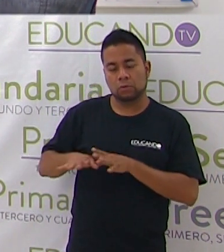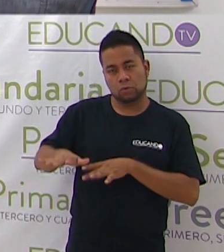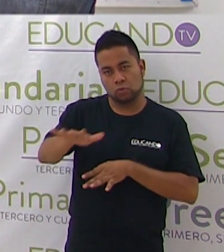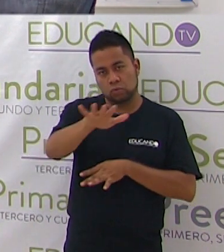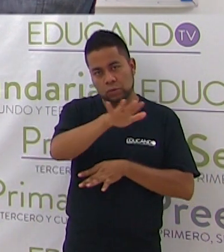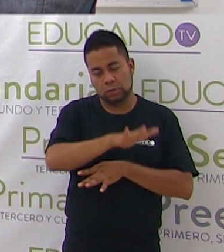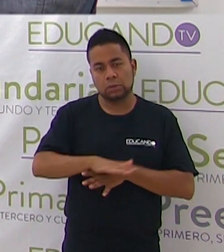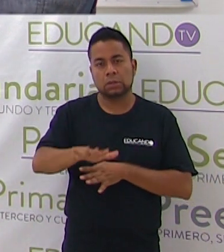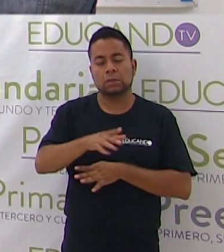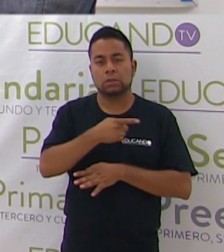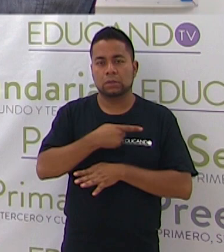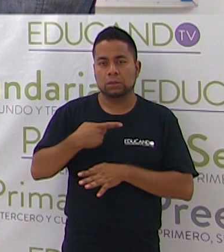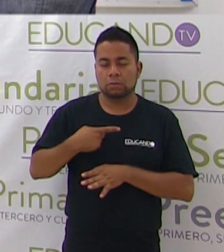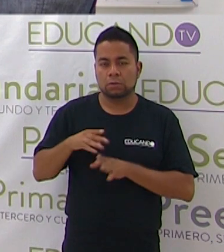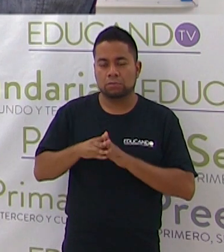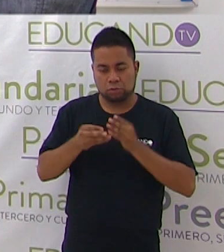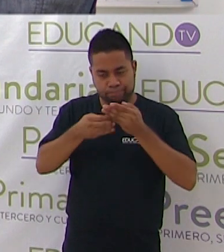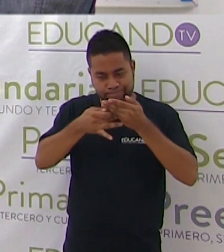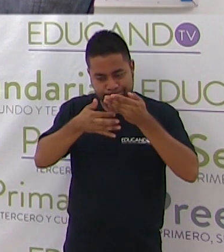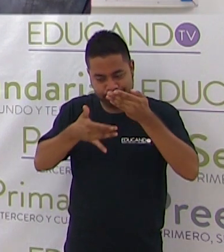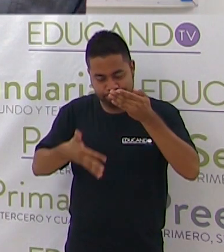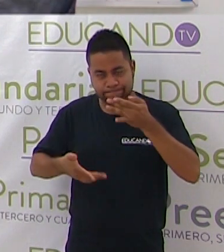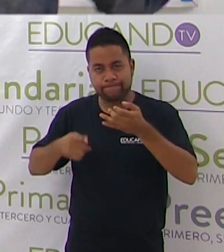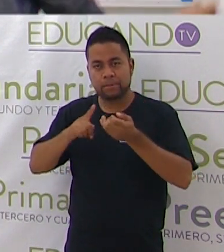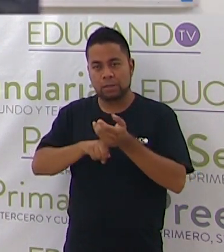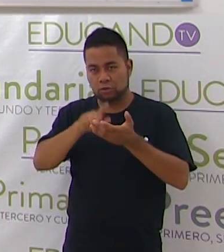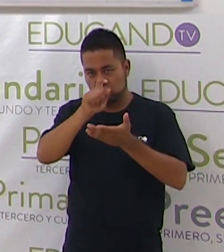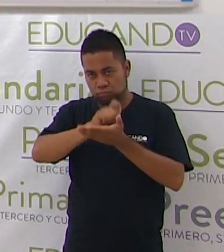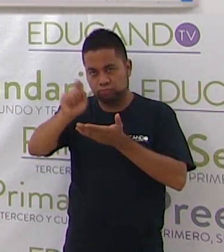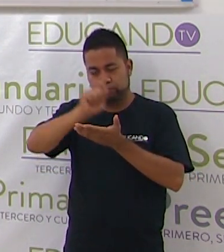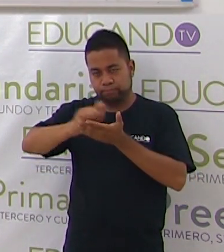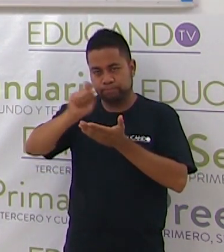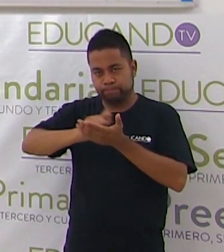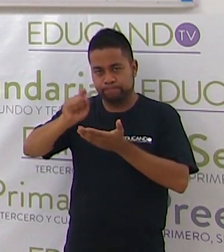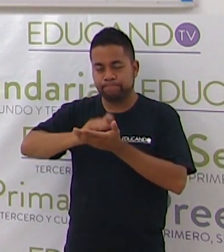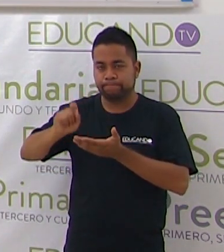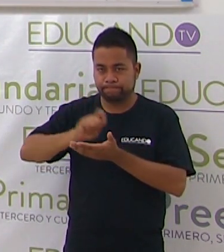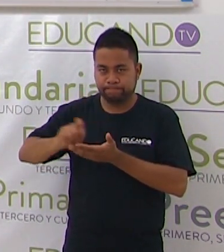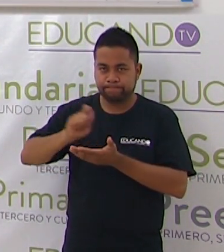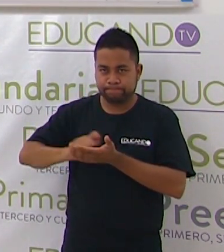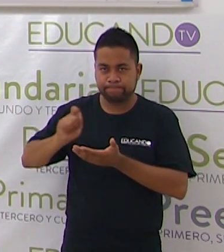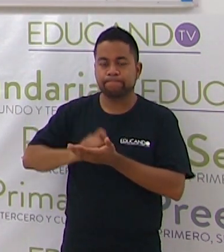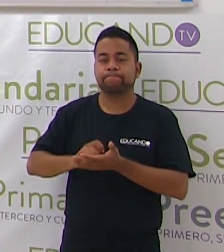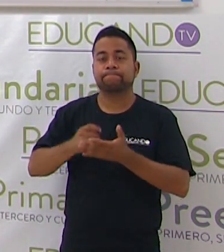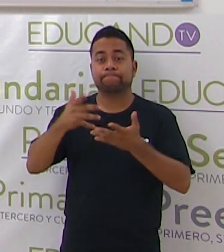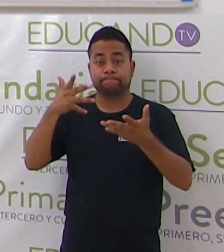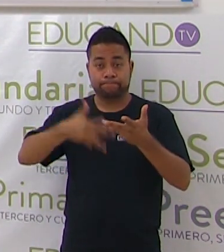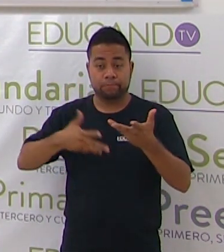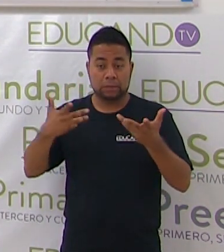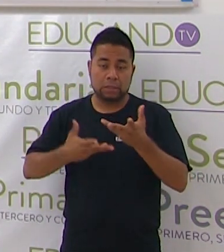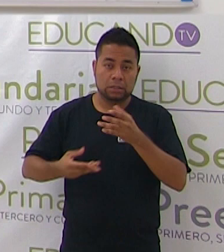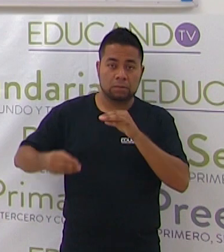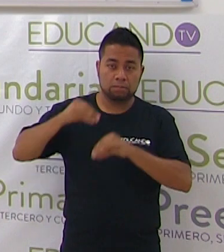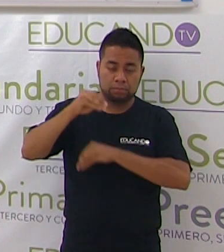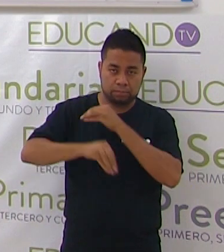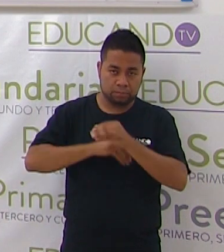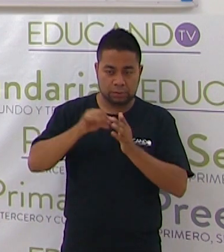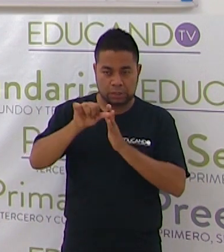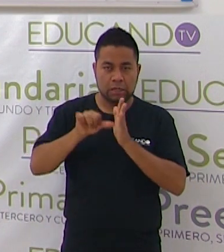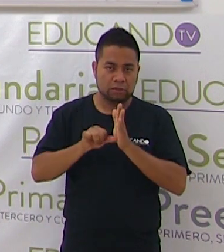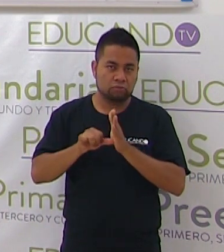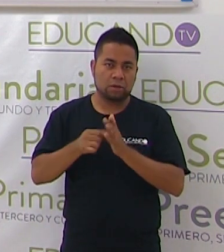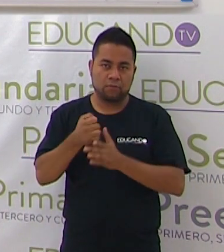ustedes van a desarrollar en su texto al momento de escribir su